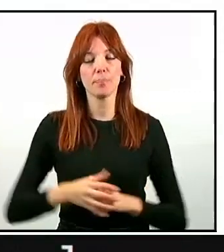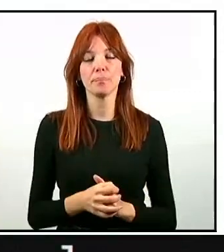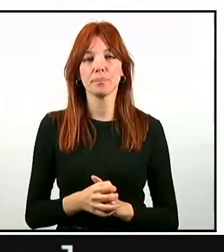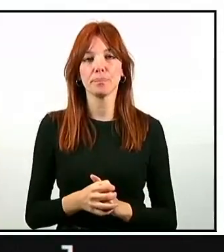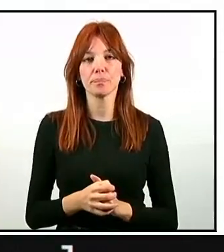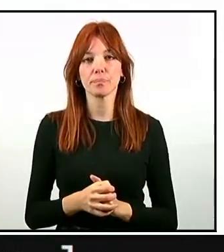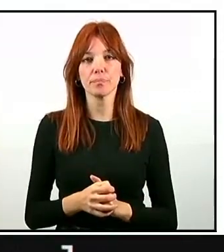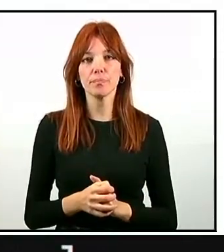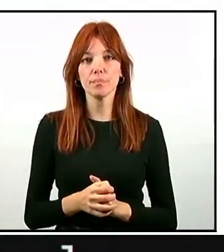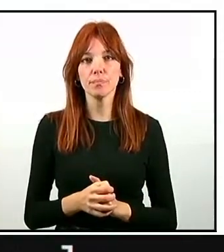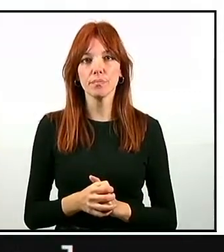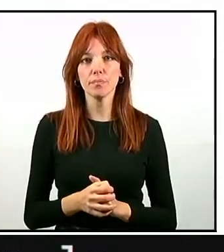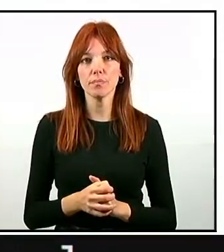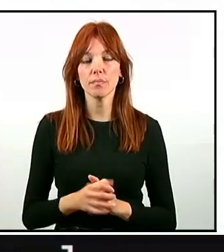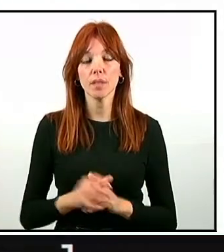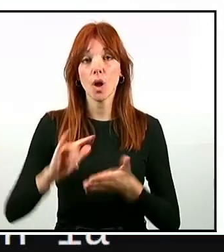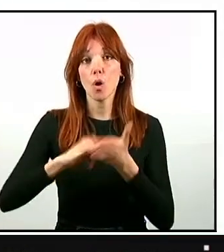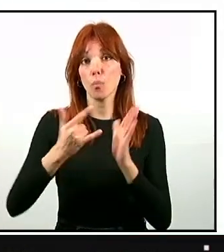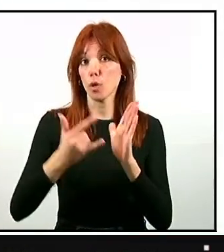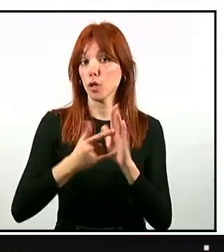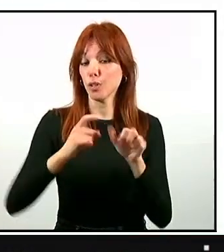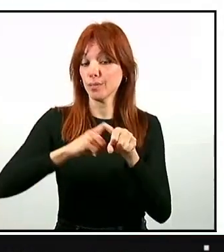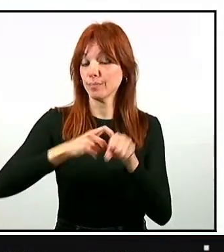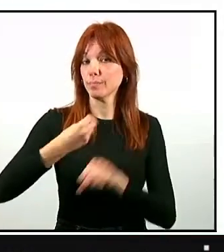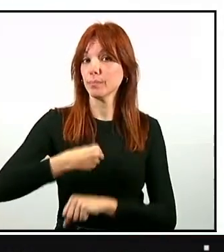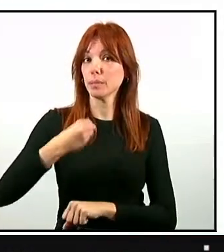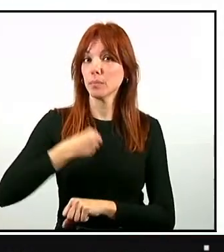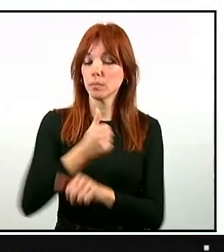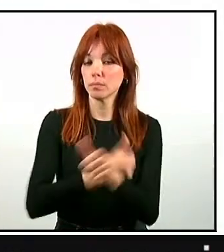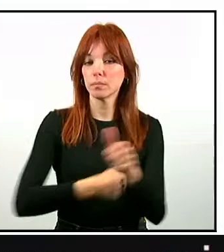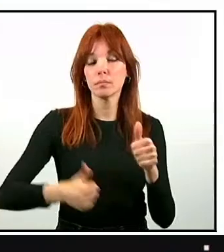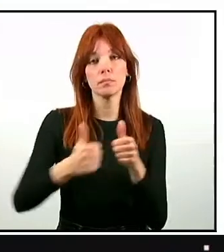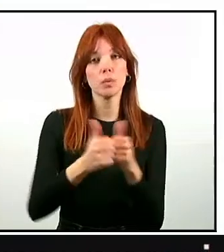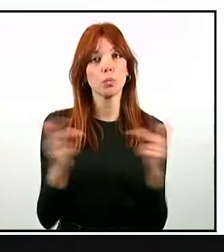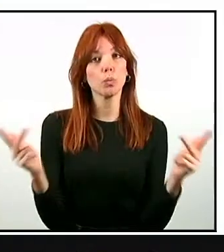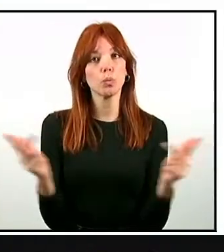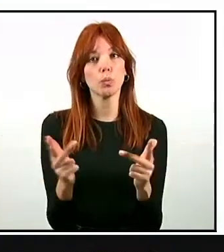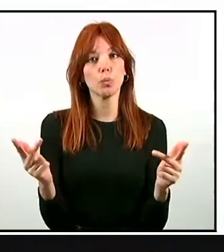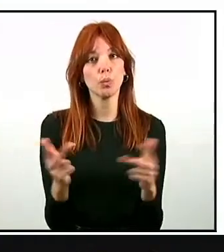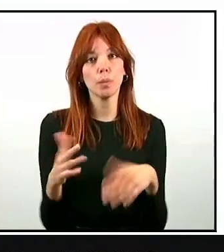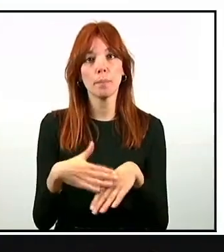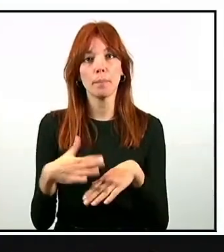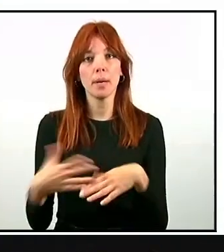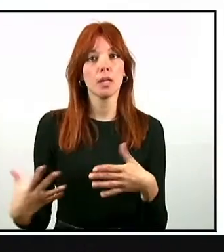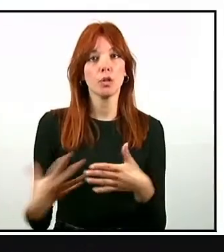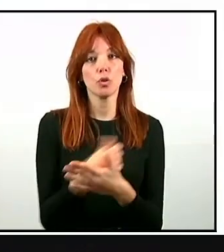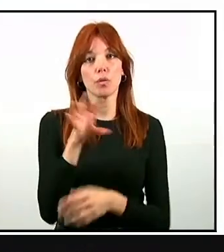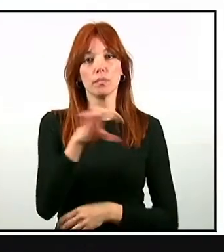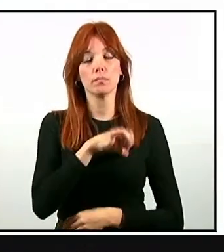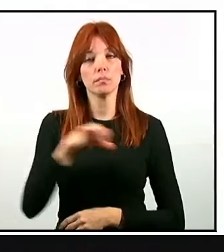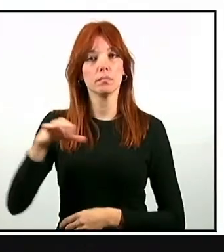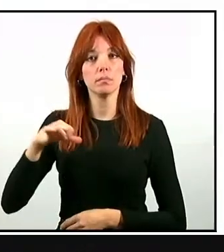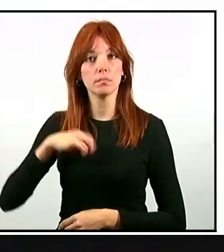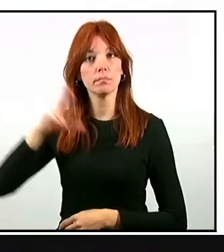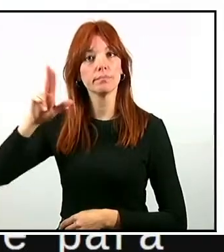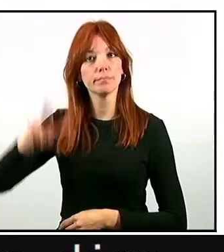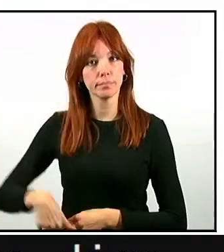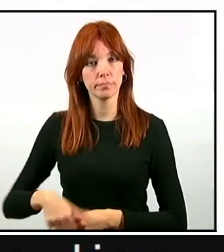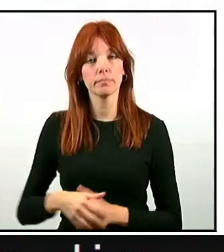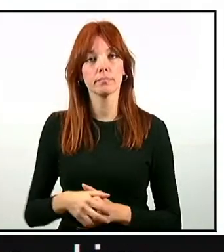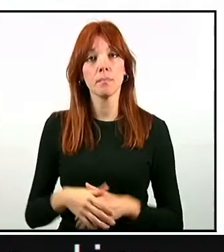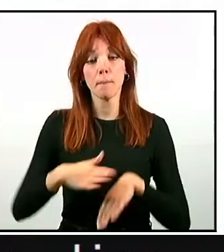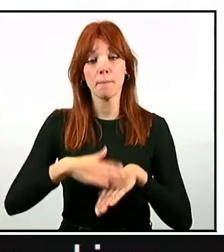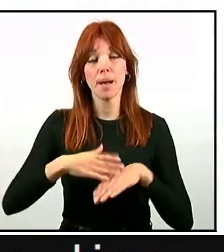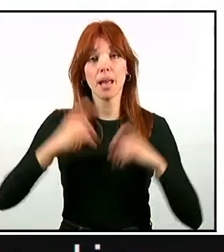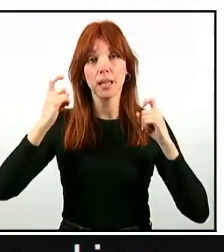proyectos, declarados como premia, tendrán carácter prioritario y urgente para toda la Administración autonómica, como digo, reduciéndose a